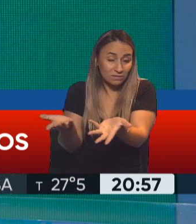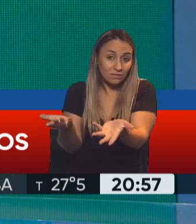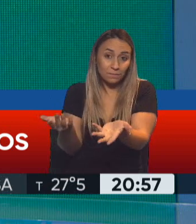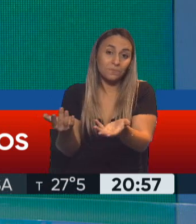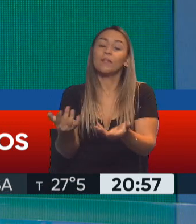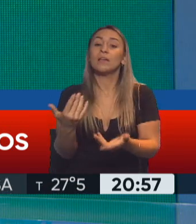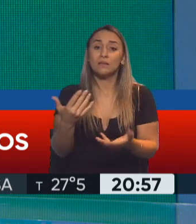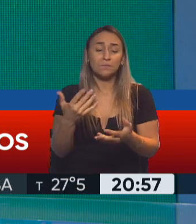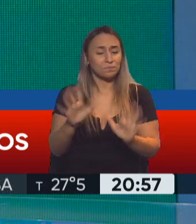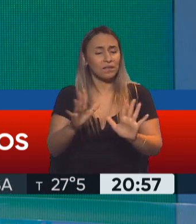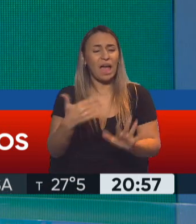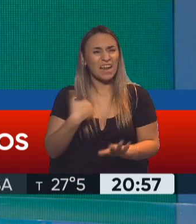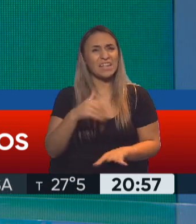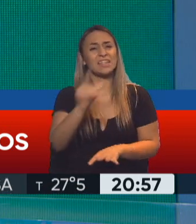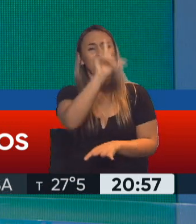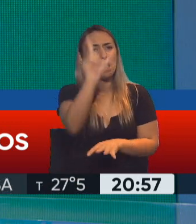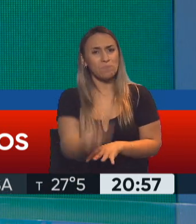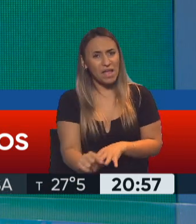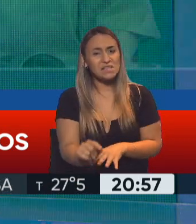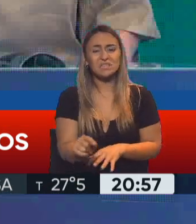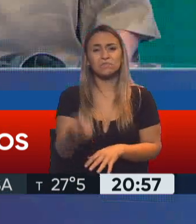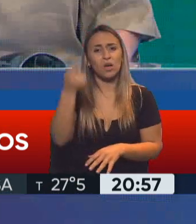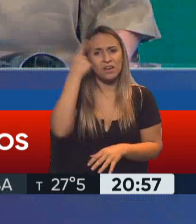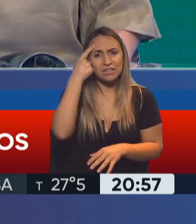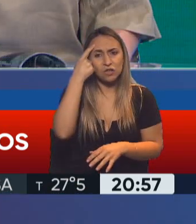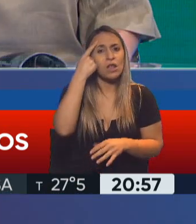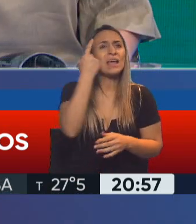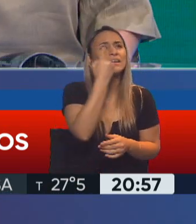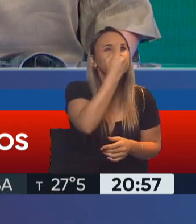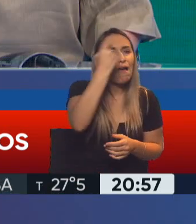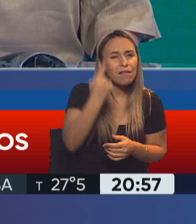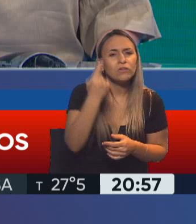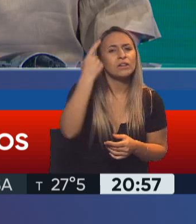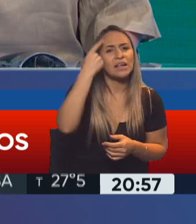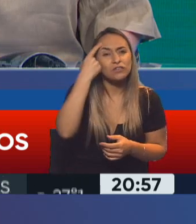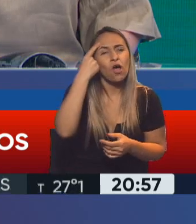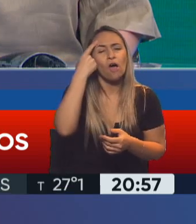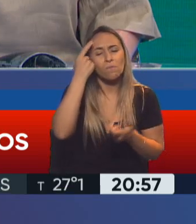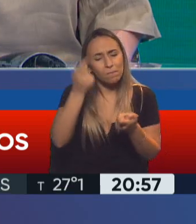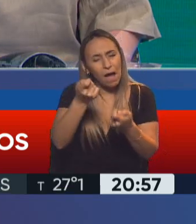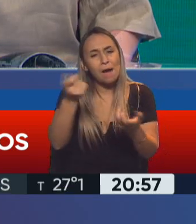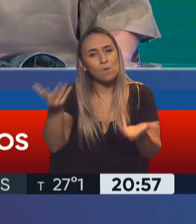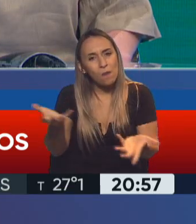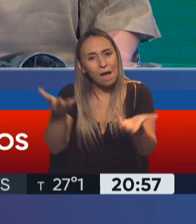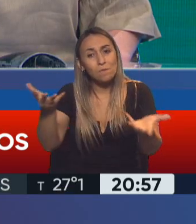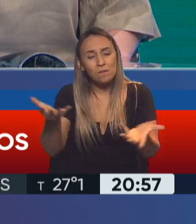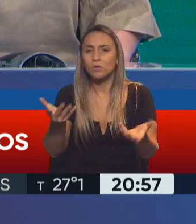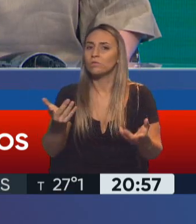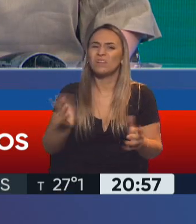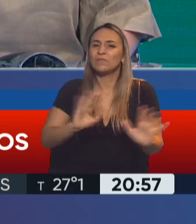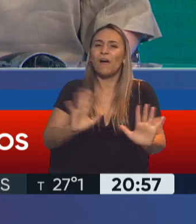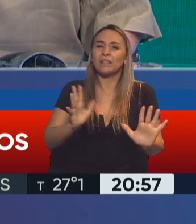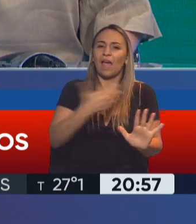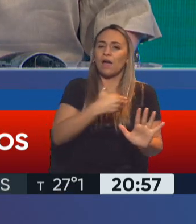razonable como para llamar a la conciencia de cada uno y no tener que obligar este esta medida del pase sanitario me